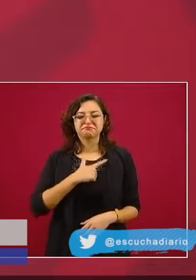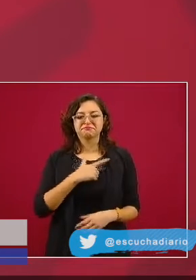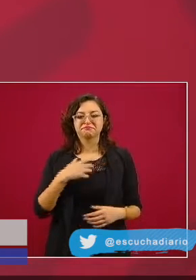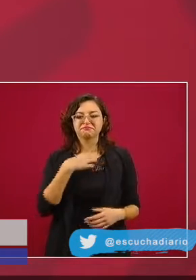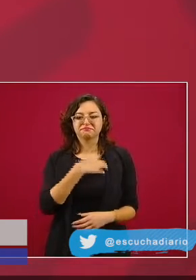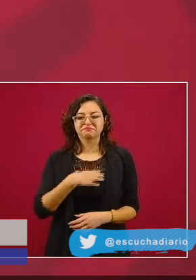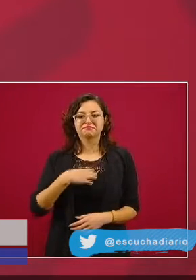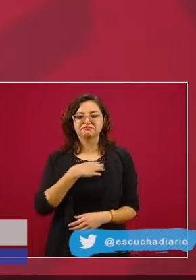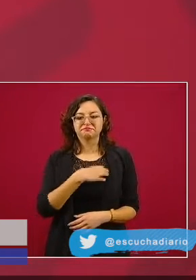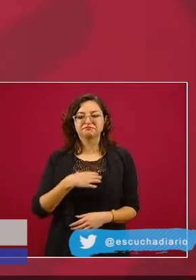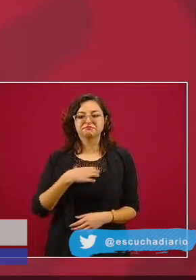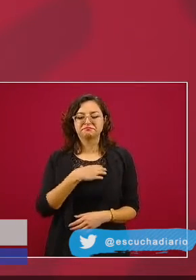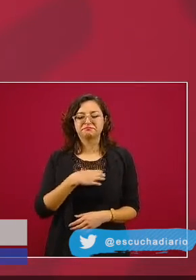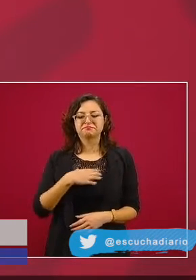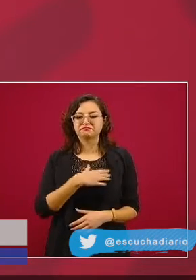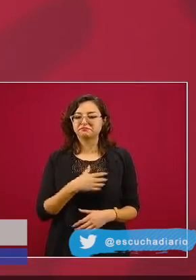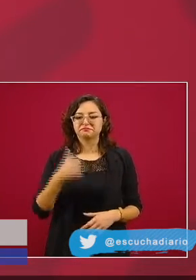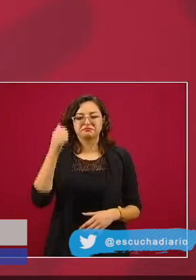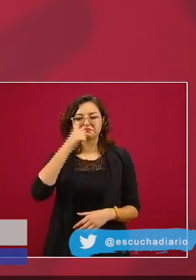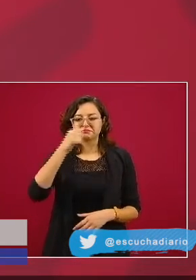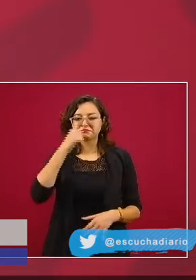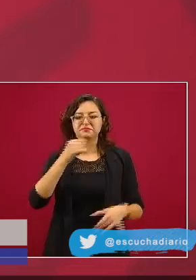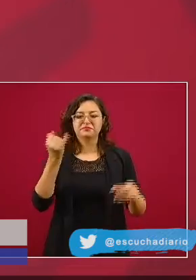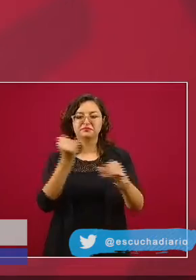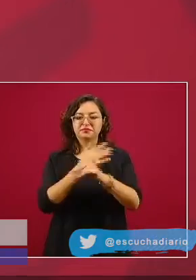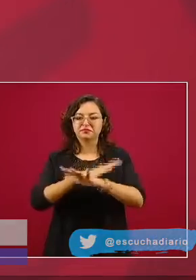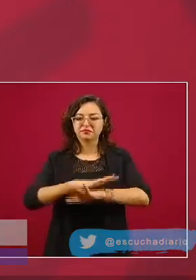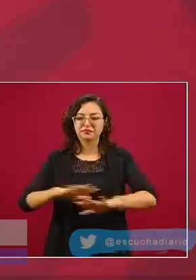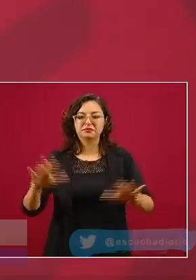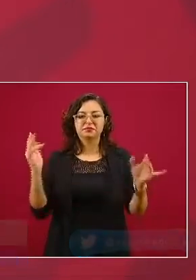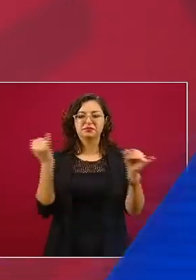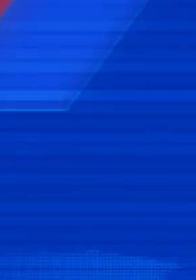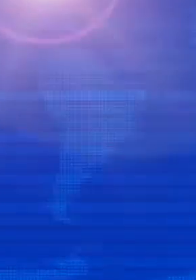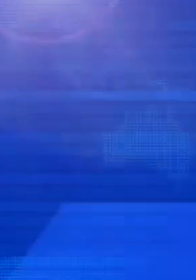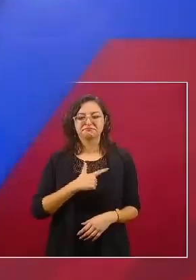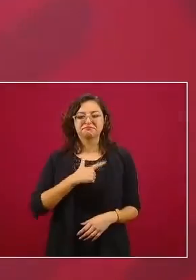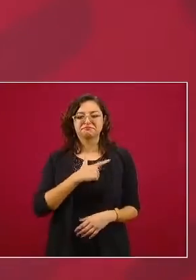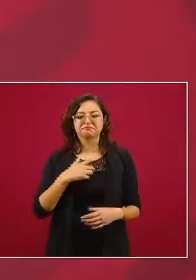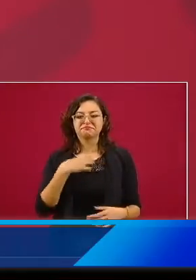Marcelo Ebrard, en donde le reiterará que está invitado a venir a México.